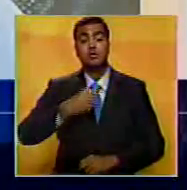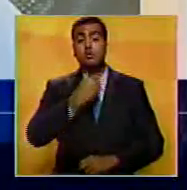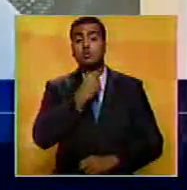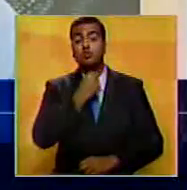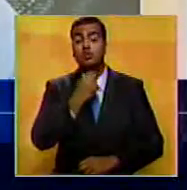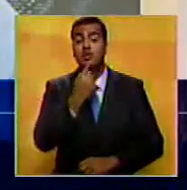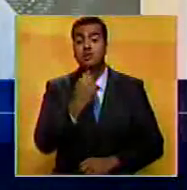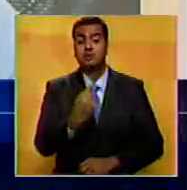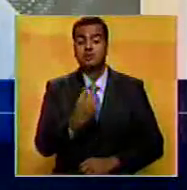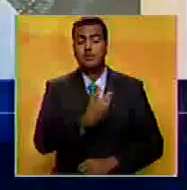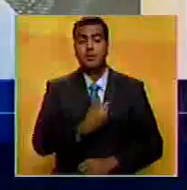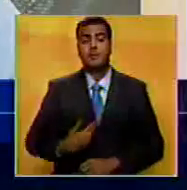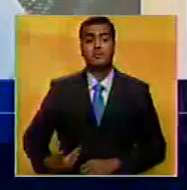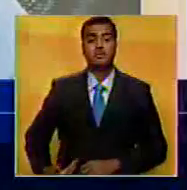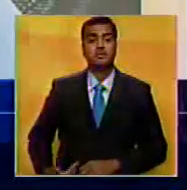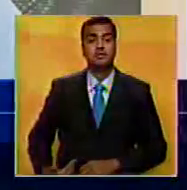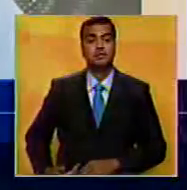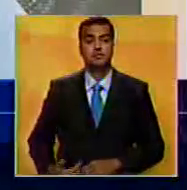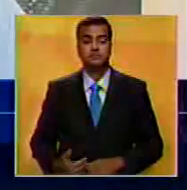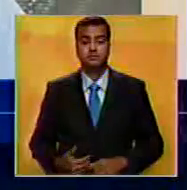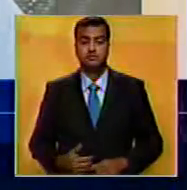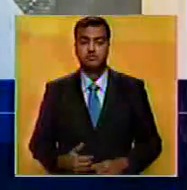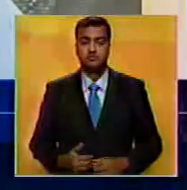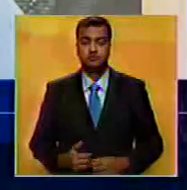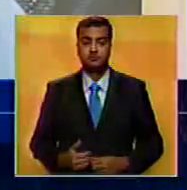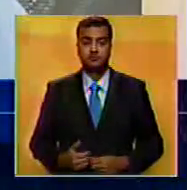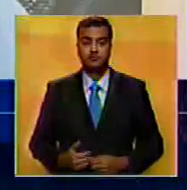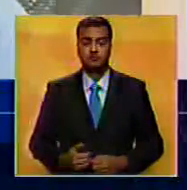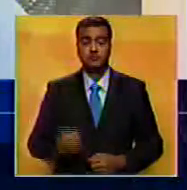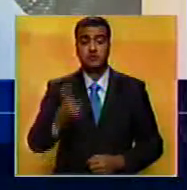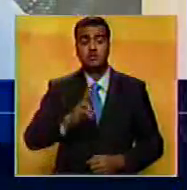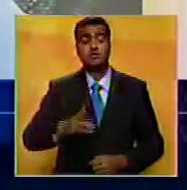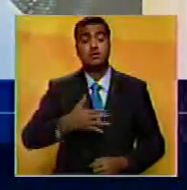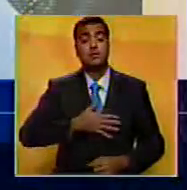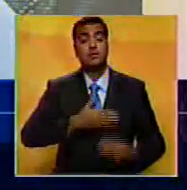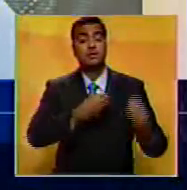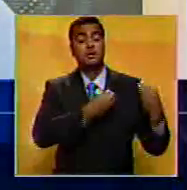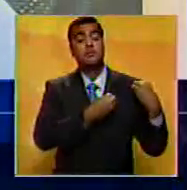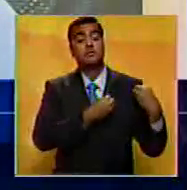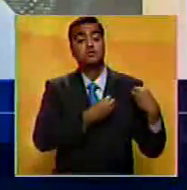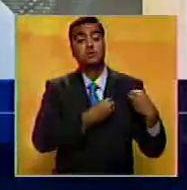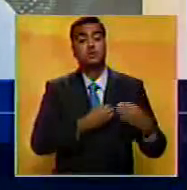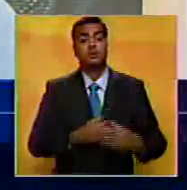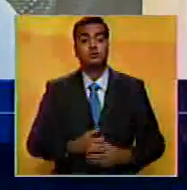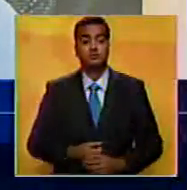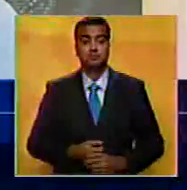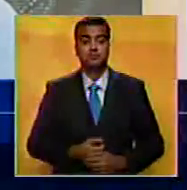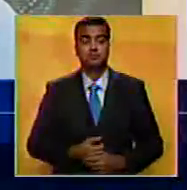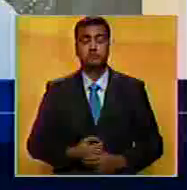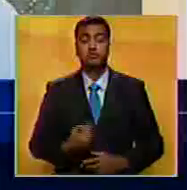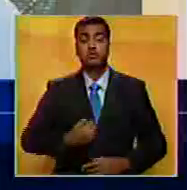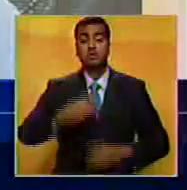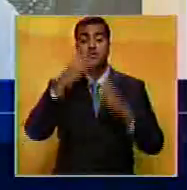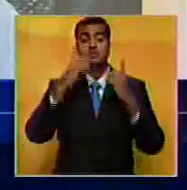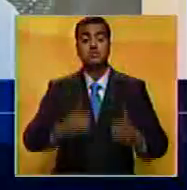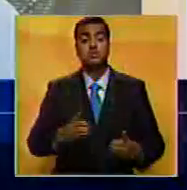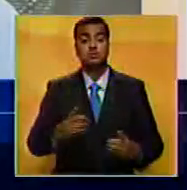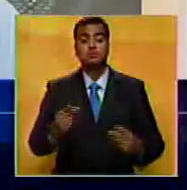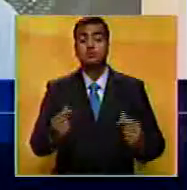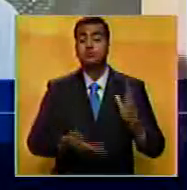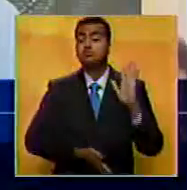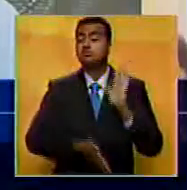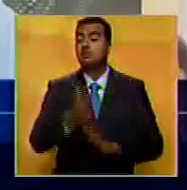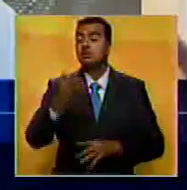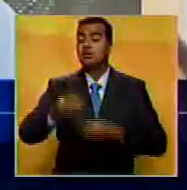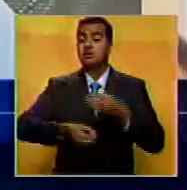decir que como presidente de la República, en uso de mis atribuciones exclusivas, tomé la decisión de